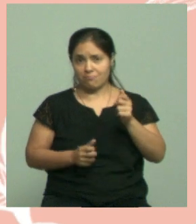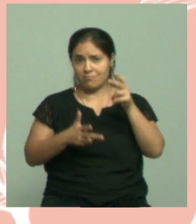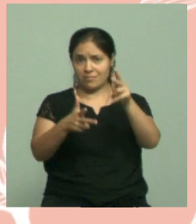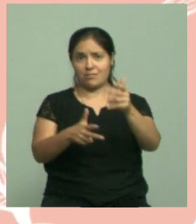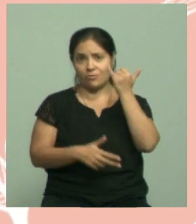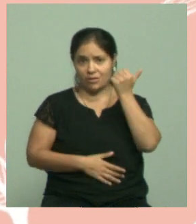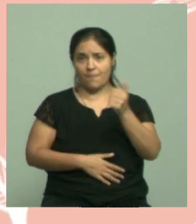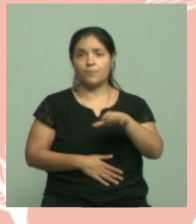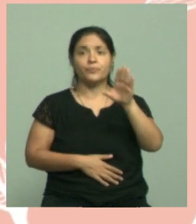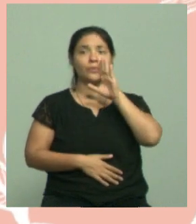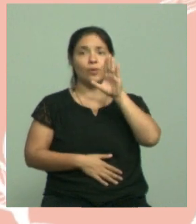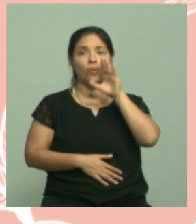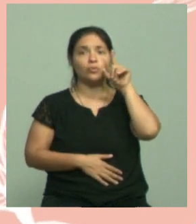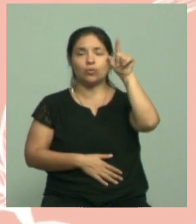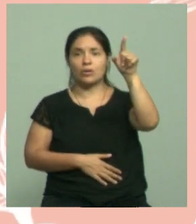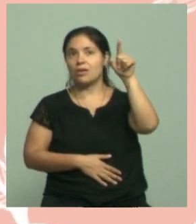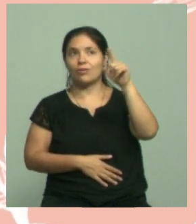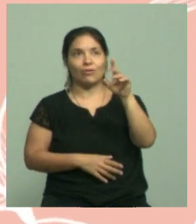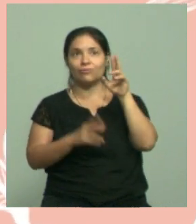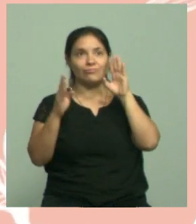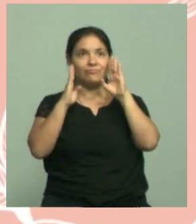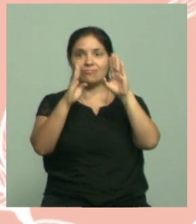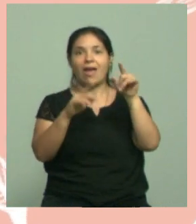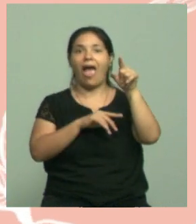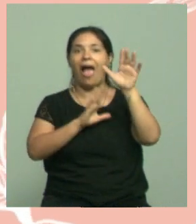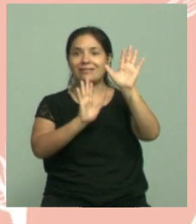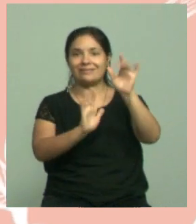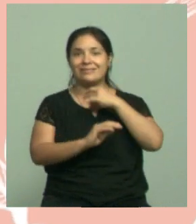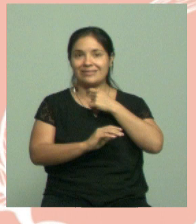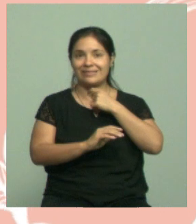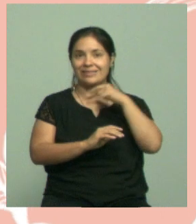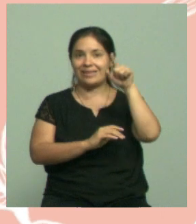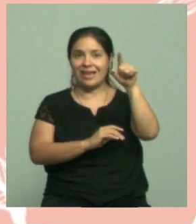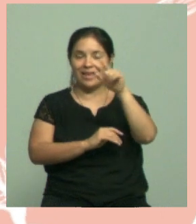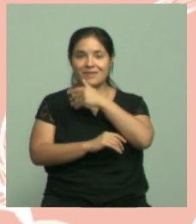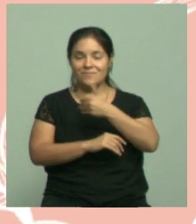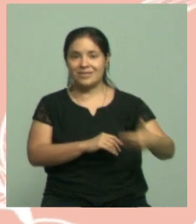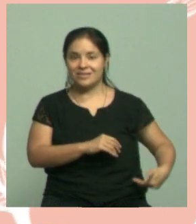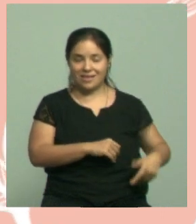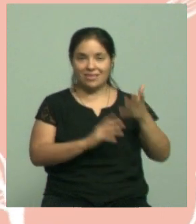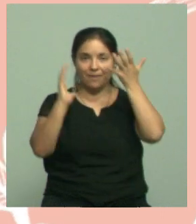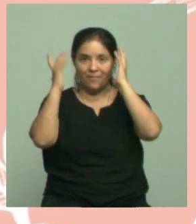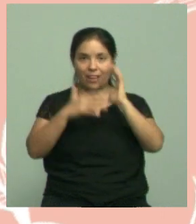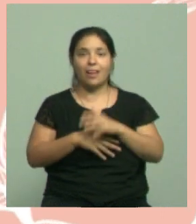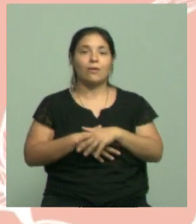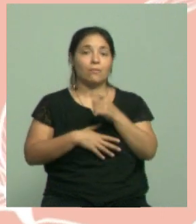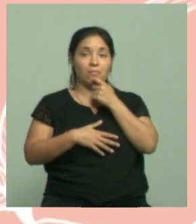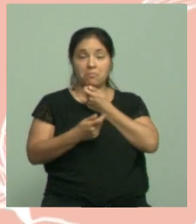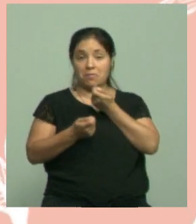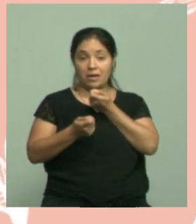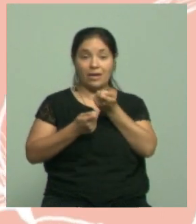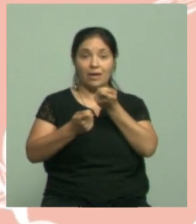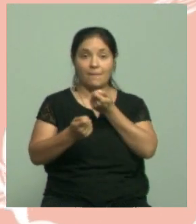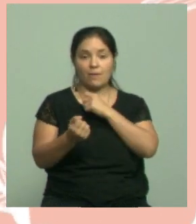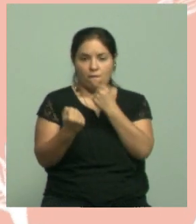Sí. Estados Unidos es nuestro norte, entonces no hay mucho que discutir. Entonces, si nosotros podemos hacer lo que sea para poder